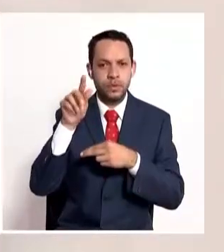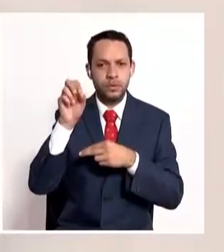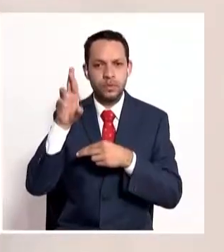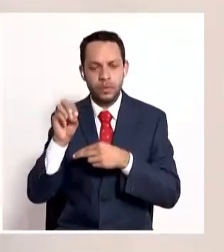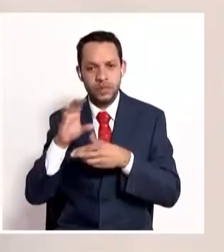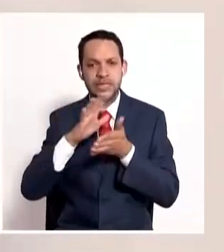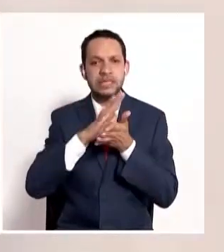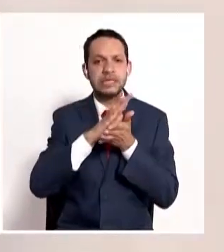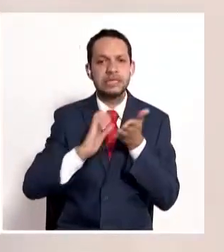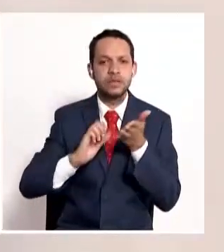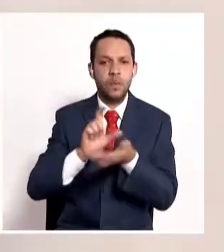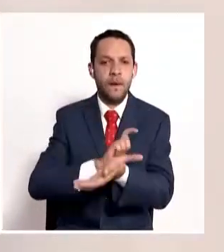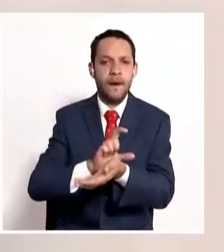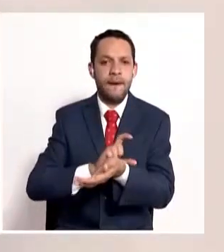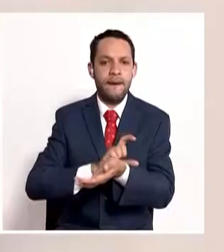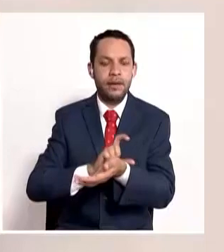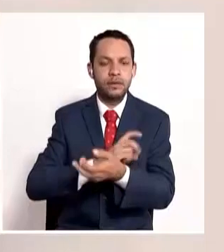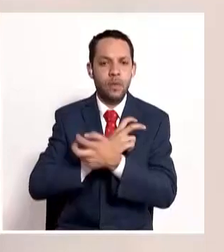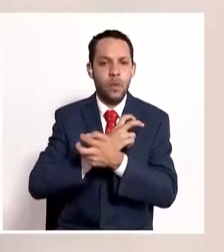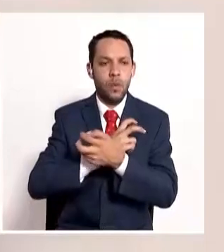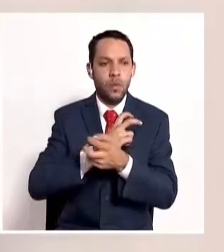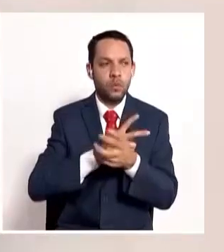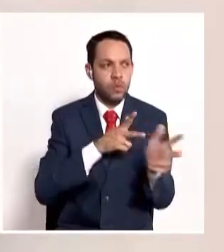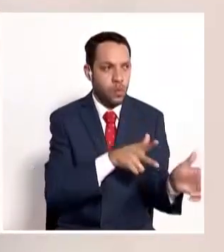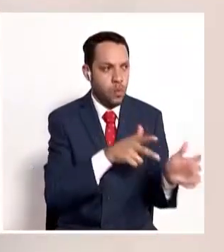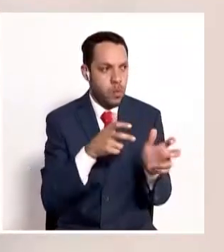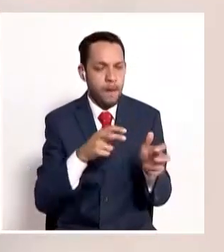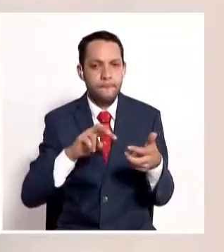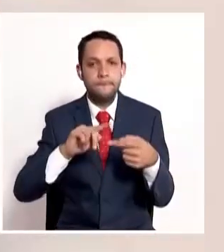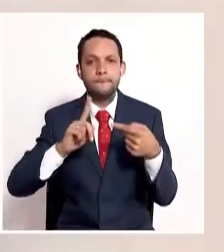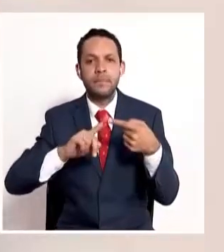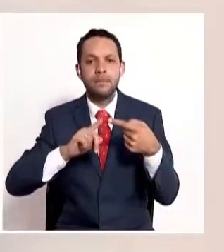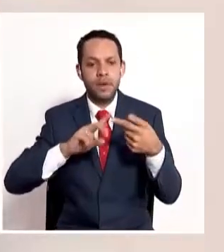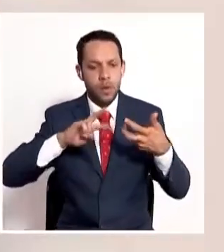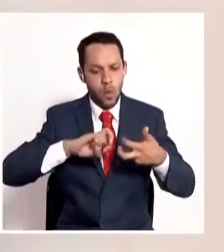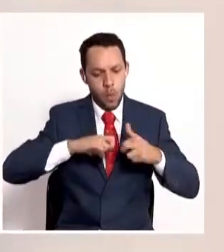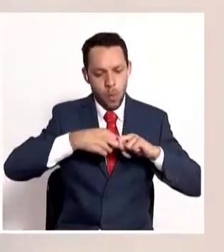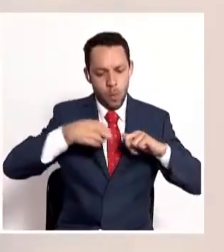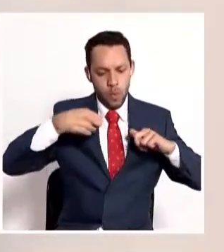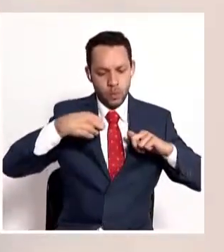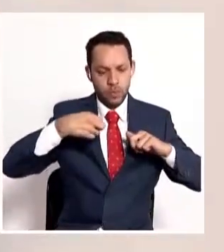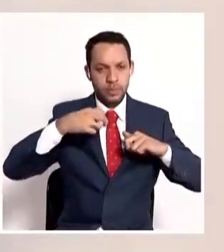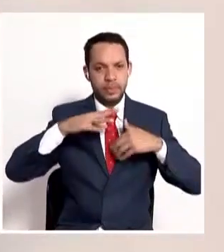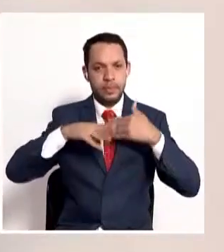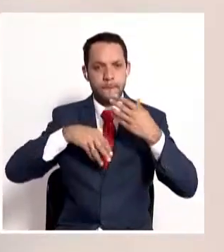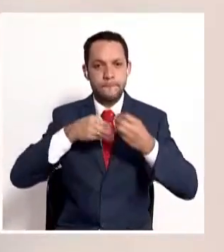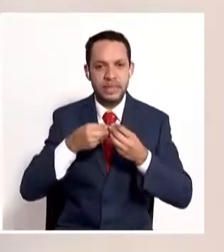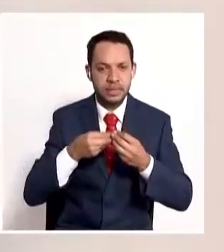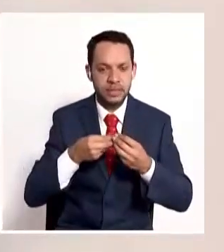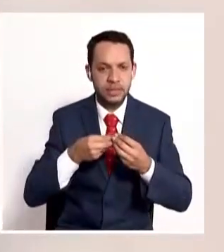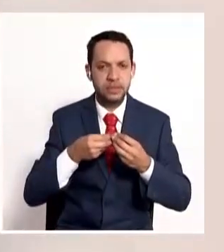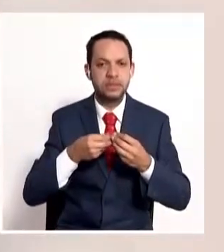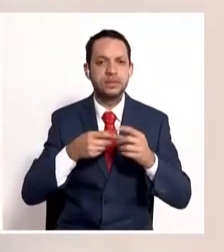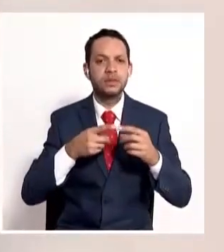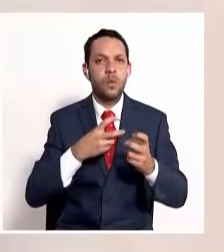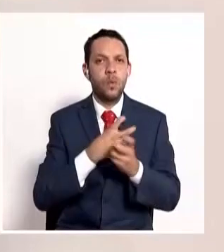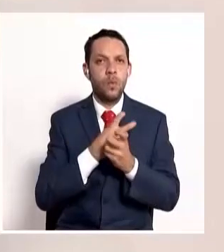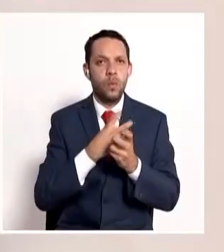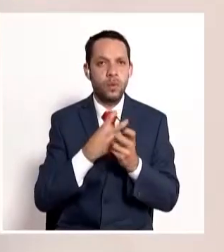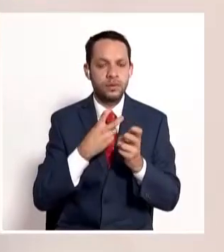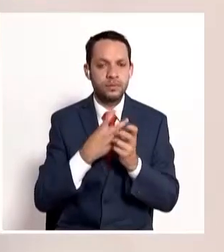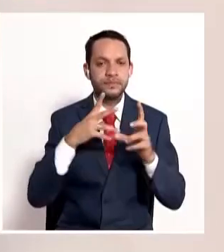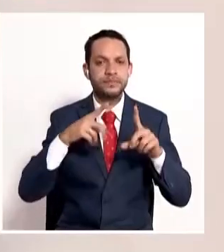calcio no es cierto algo dinero algo al músculo y después a la parte del hueso porque el músculo necesita el calcio para poder hacer